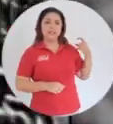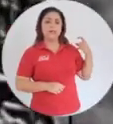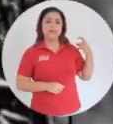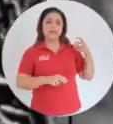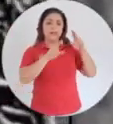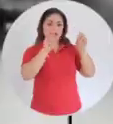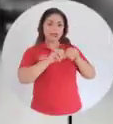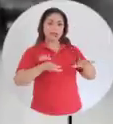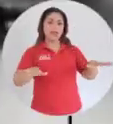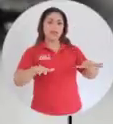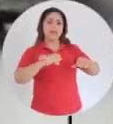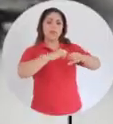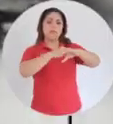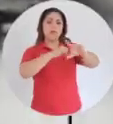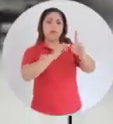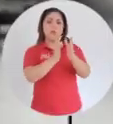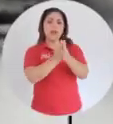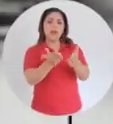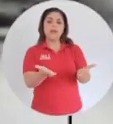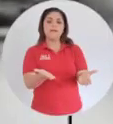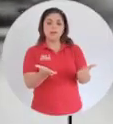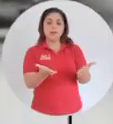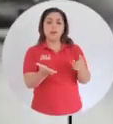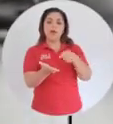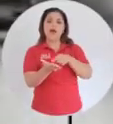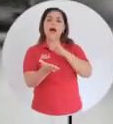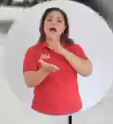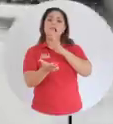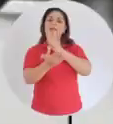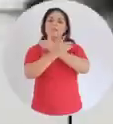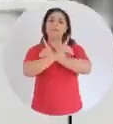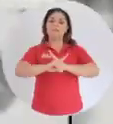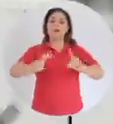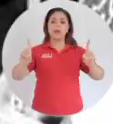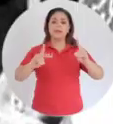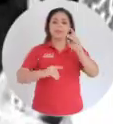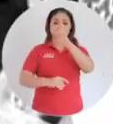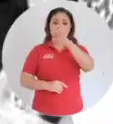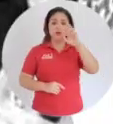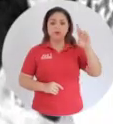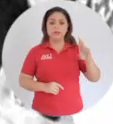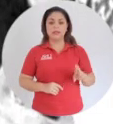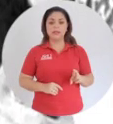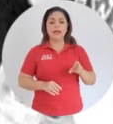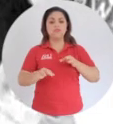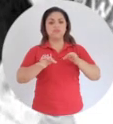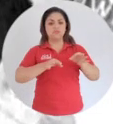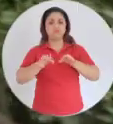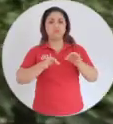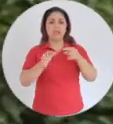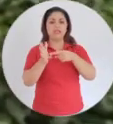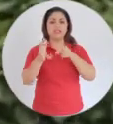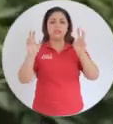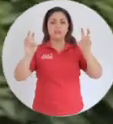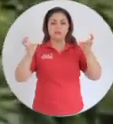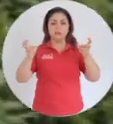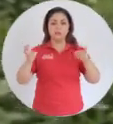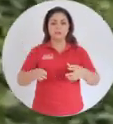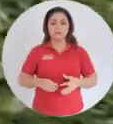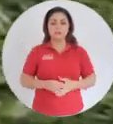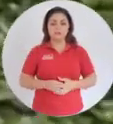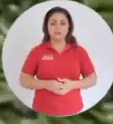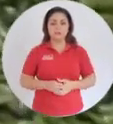Recientemente en la UNED publicaron un libro como coautor precisamente sobre la democracia en Costa Rica y hago una explicación sobre ese tema.